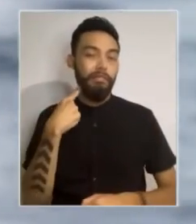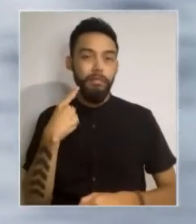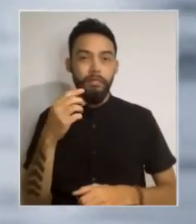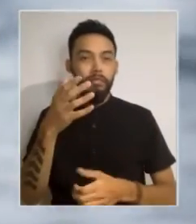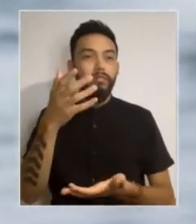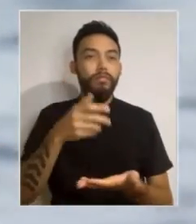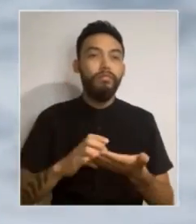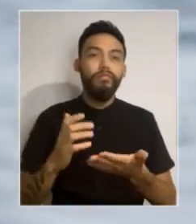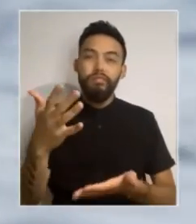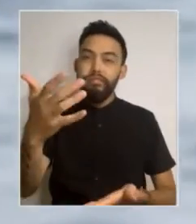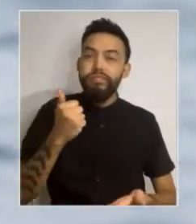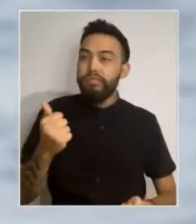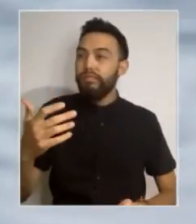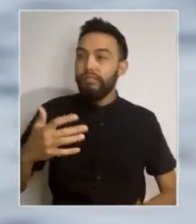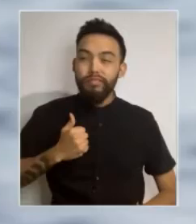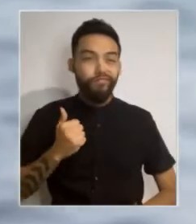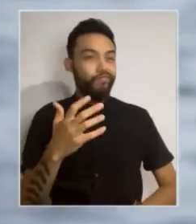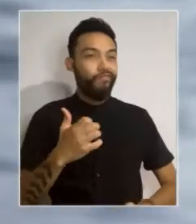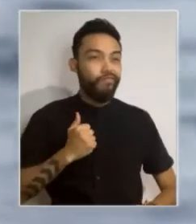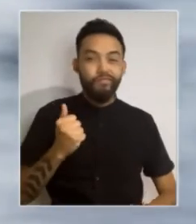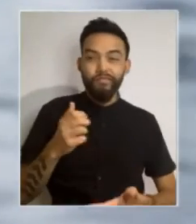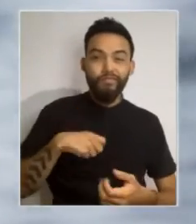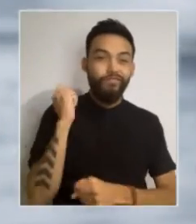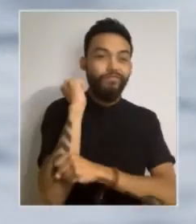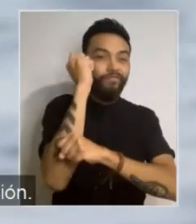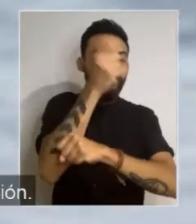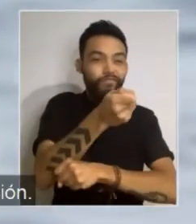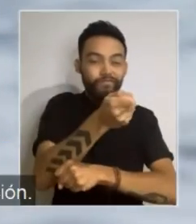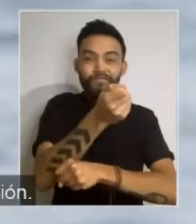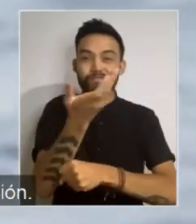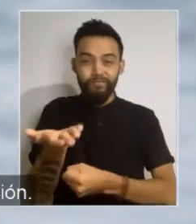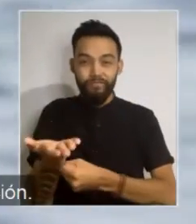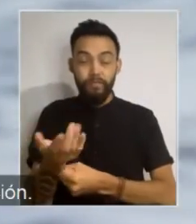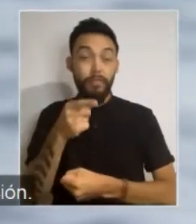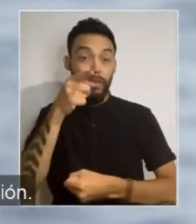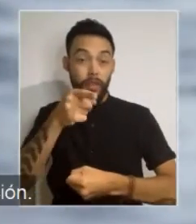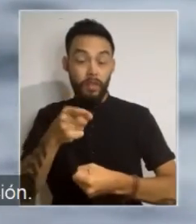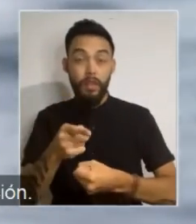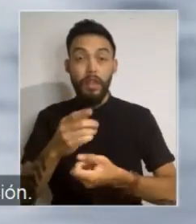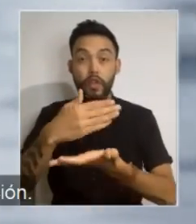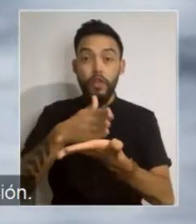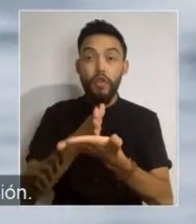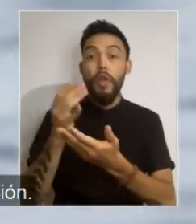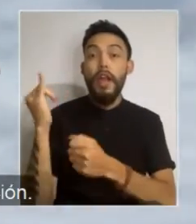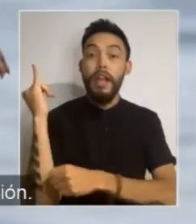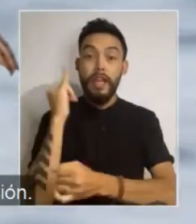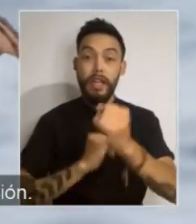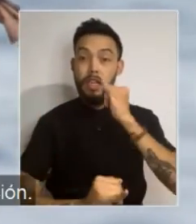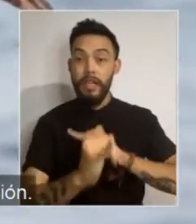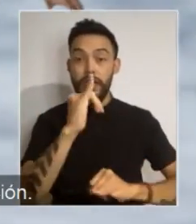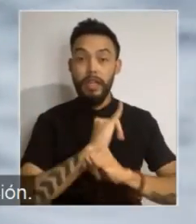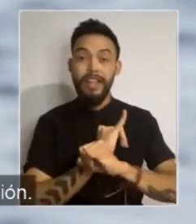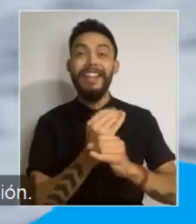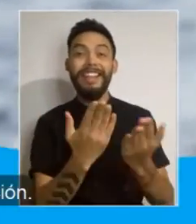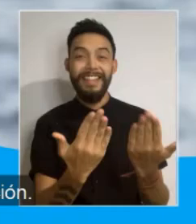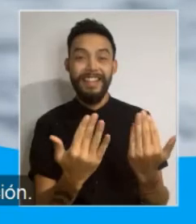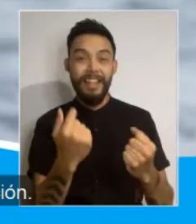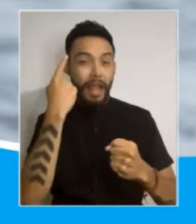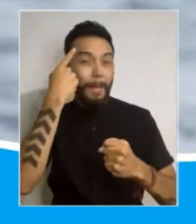captura incidental en las actividades pesqueras, por lo que la cooperación internacional es necesaria para su